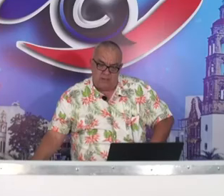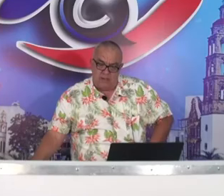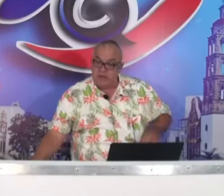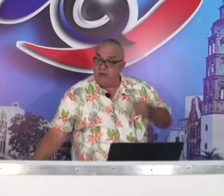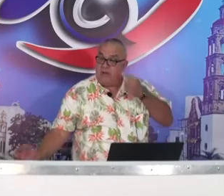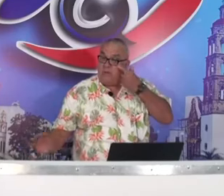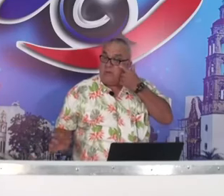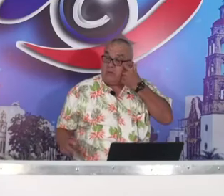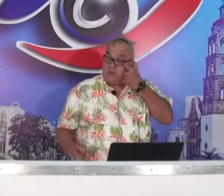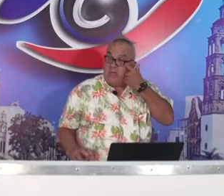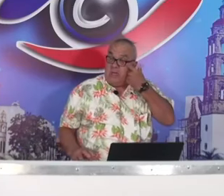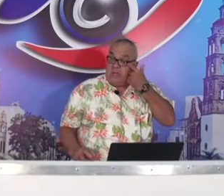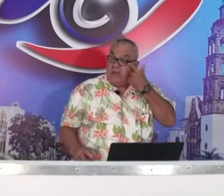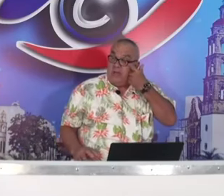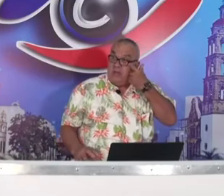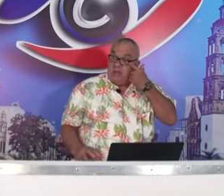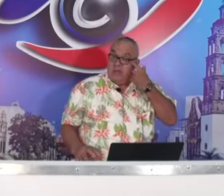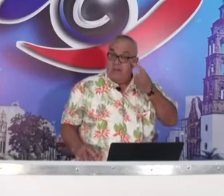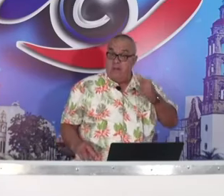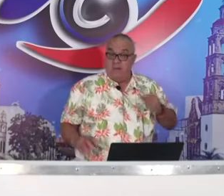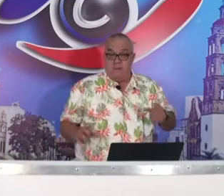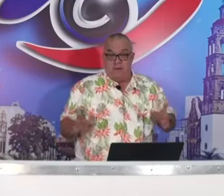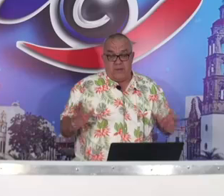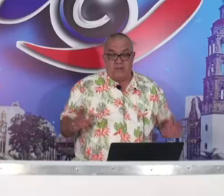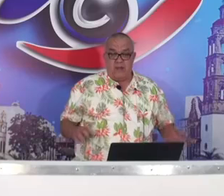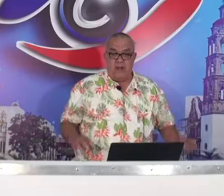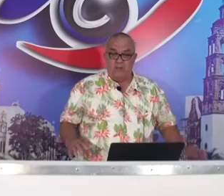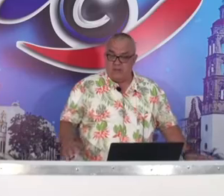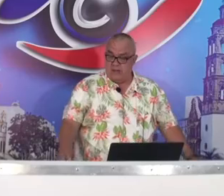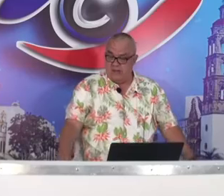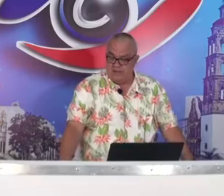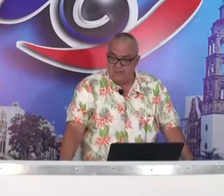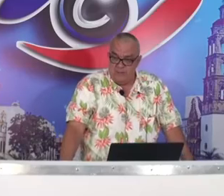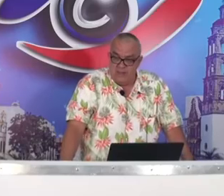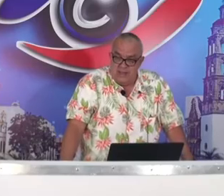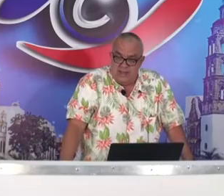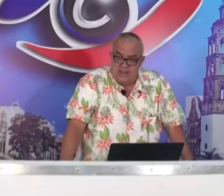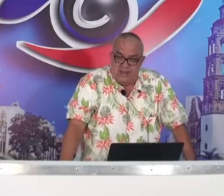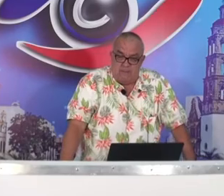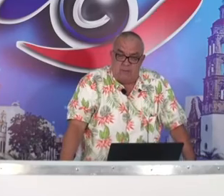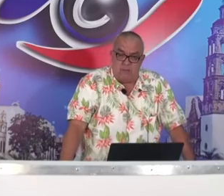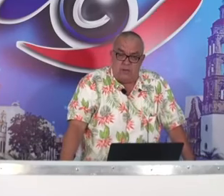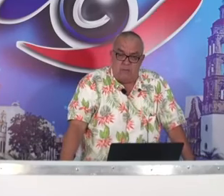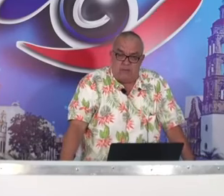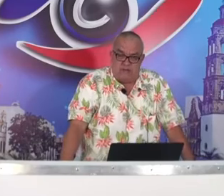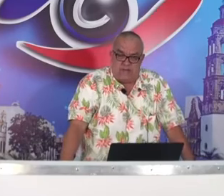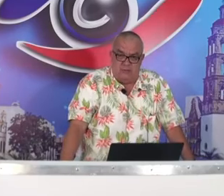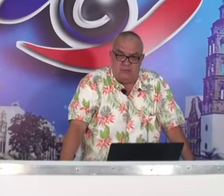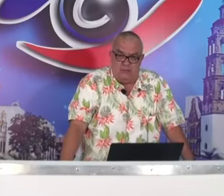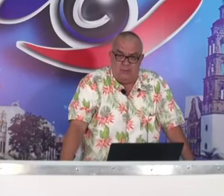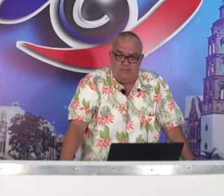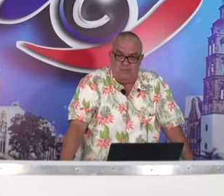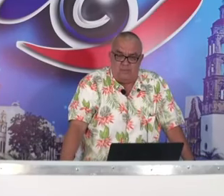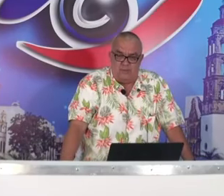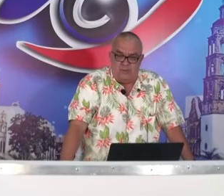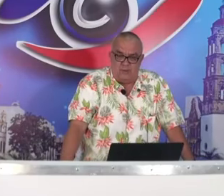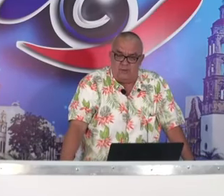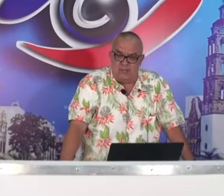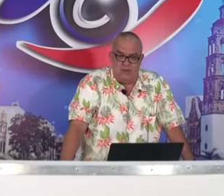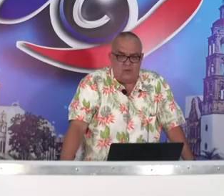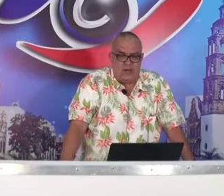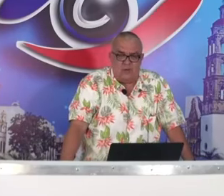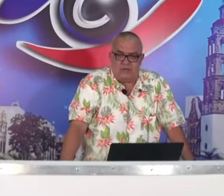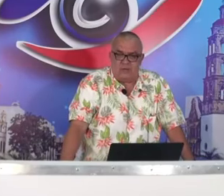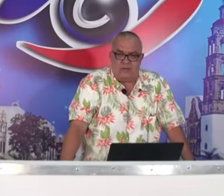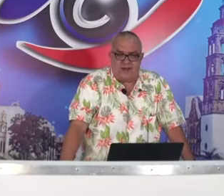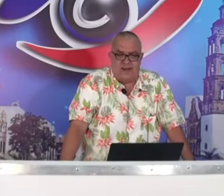¿están remodelando el foro? Sí. Pero fíjate, Rola, empezó el año pasado, lo